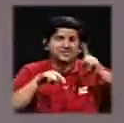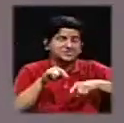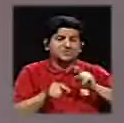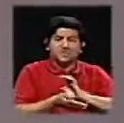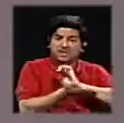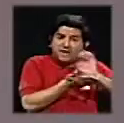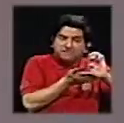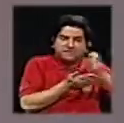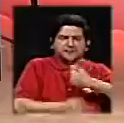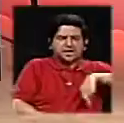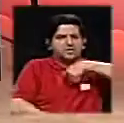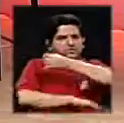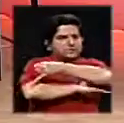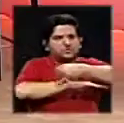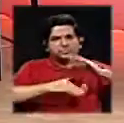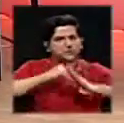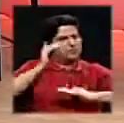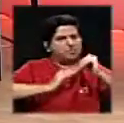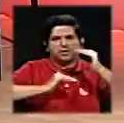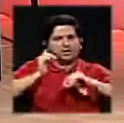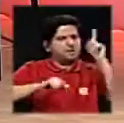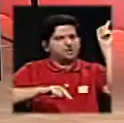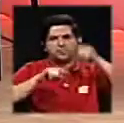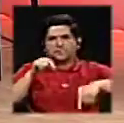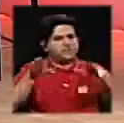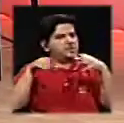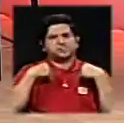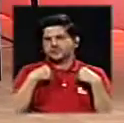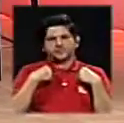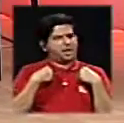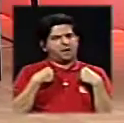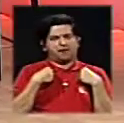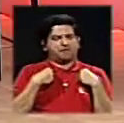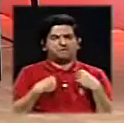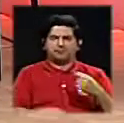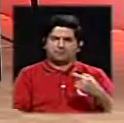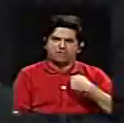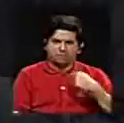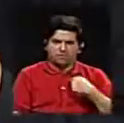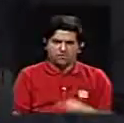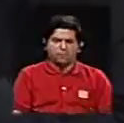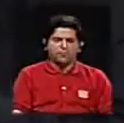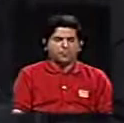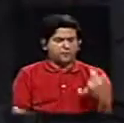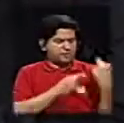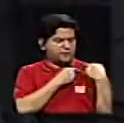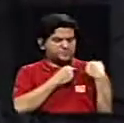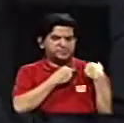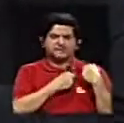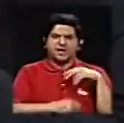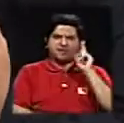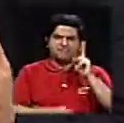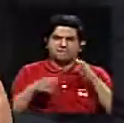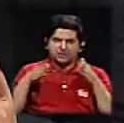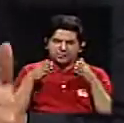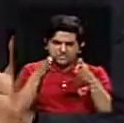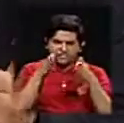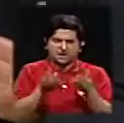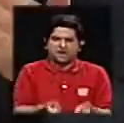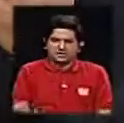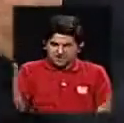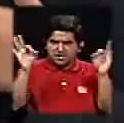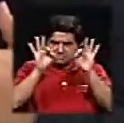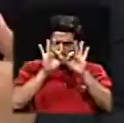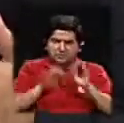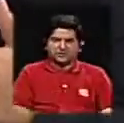prever, nosotros como ingenieros civiles, no lo podemos aceptar. Si uno está a cargo del mantenimiento de una vía de esa importancia, y si